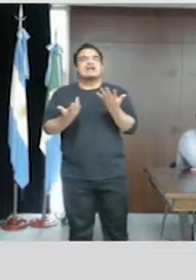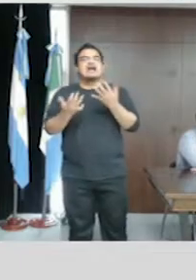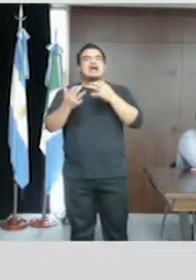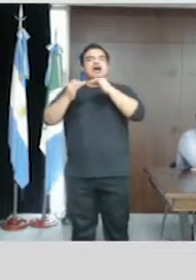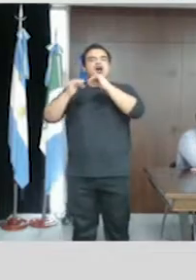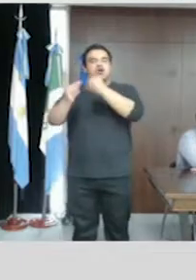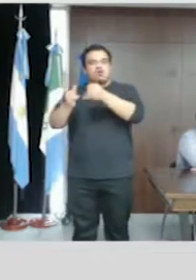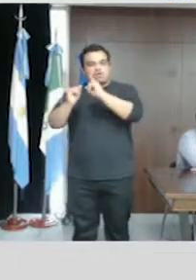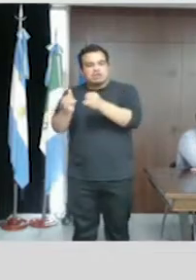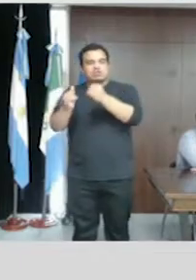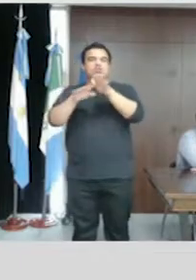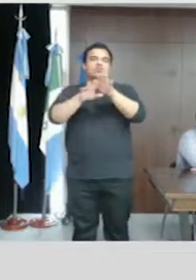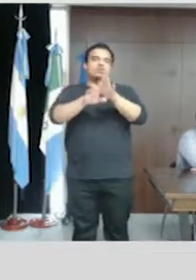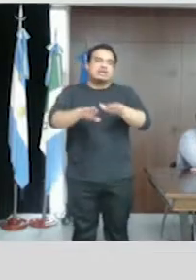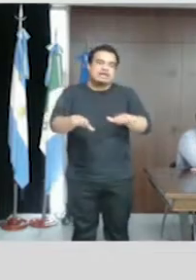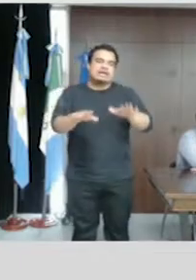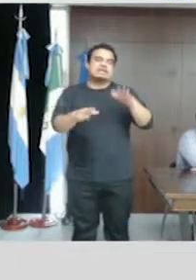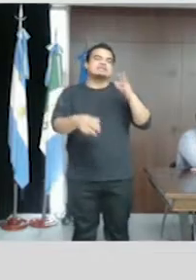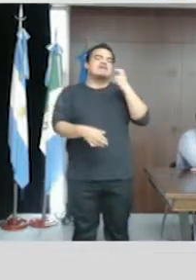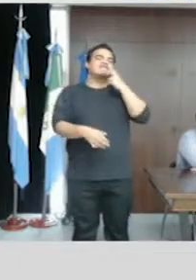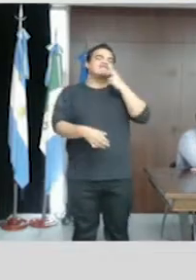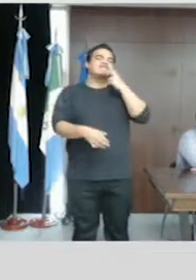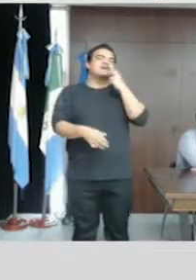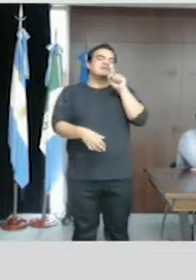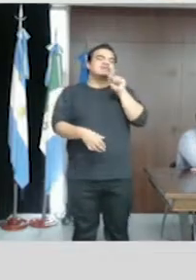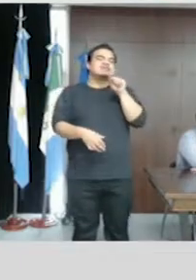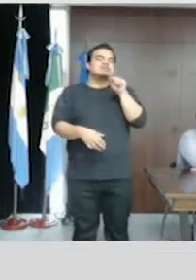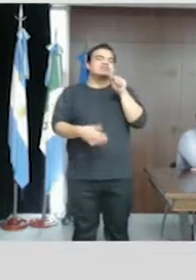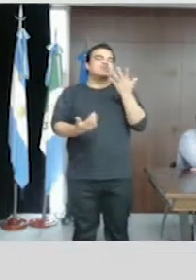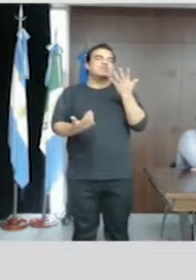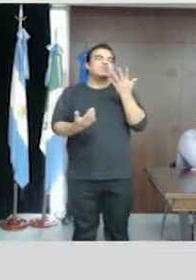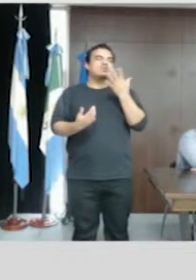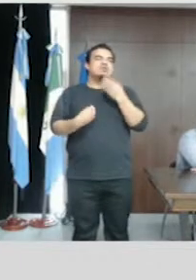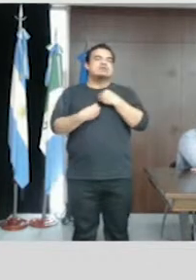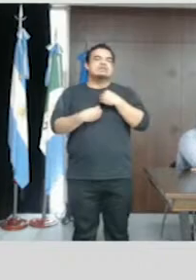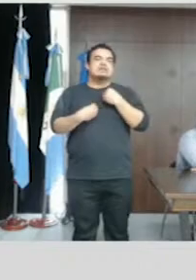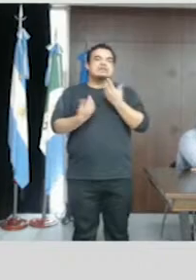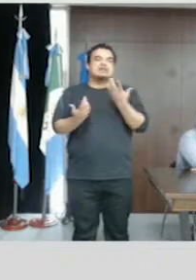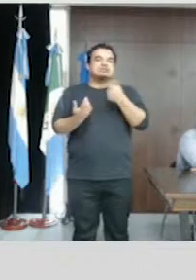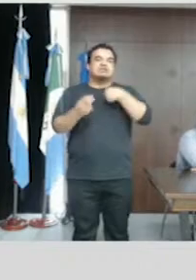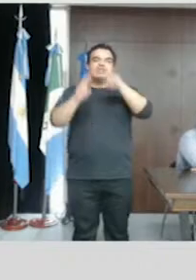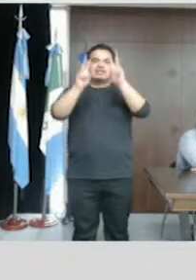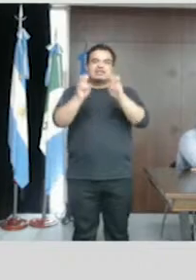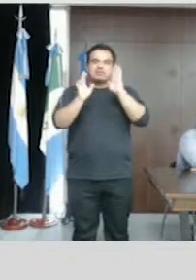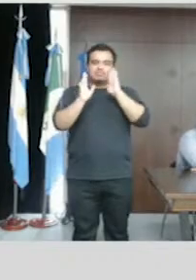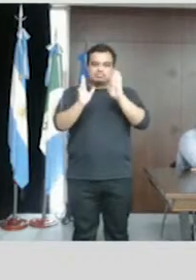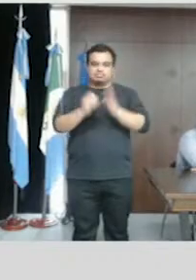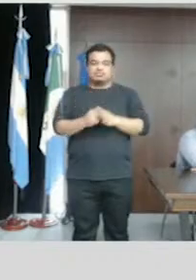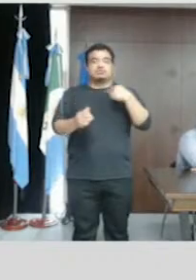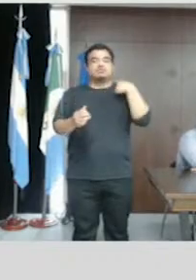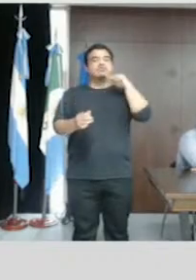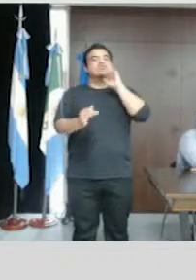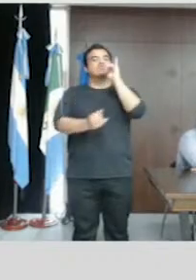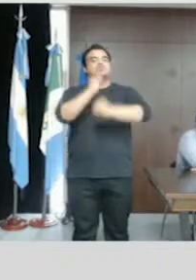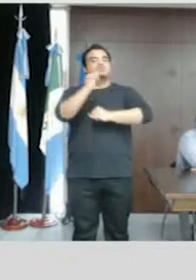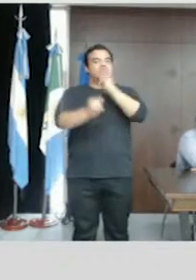Es una etapa de la vida que merece ser vivida. Y me fui del tema. Vamos. Entonces, ¿para qué les planteo?